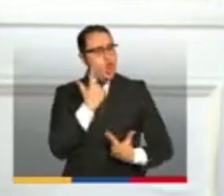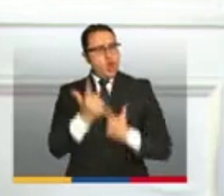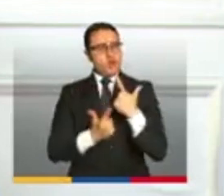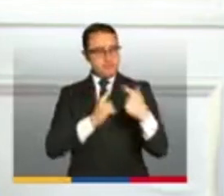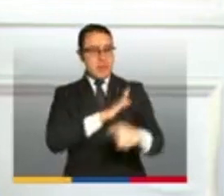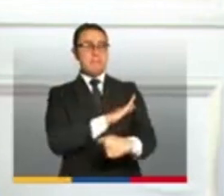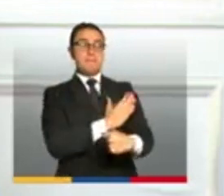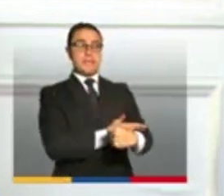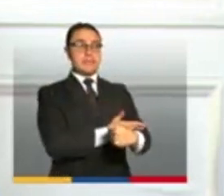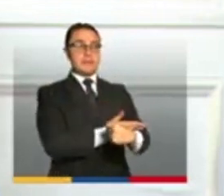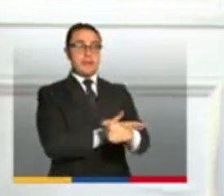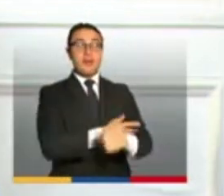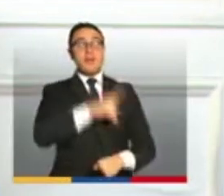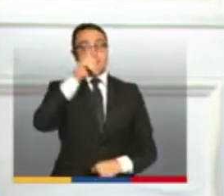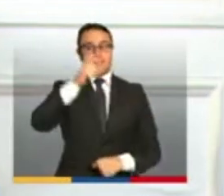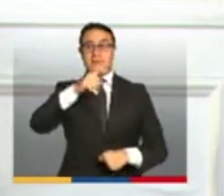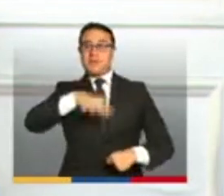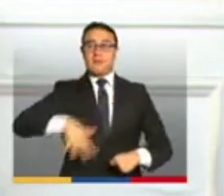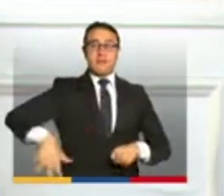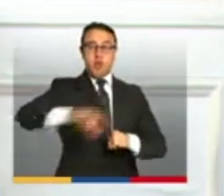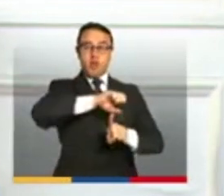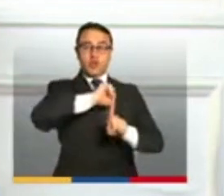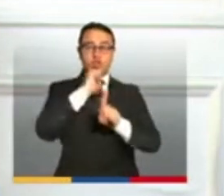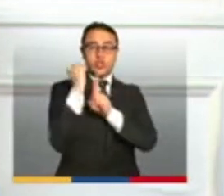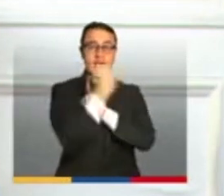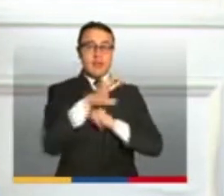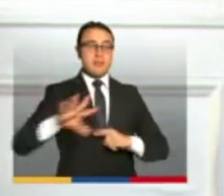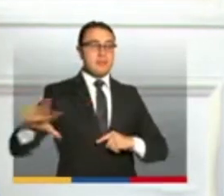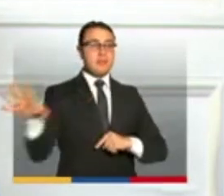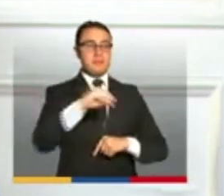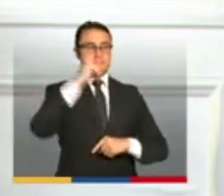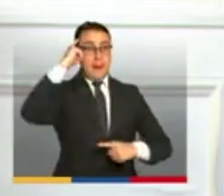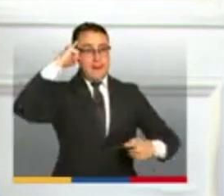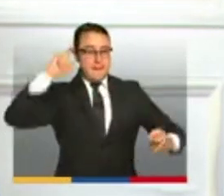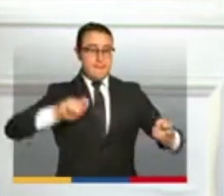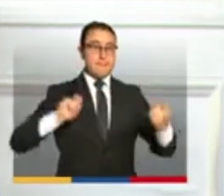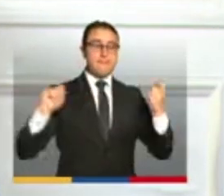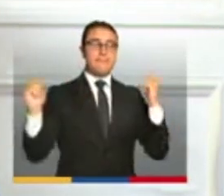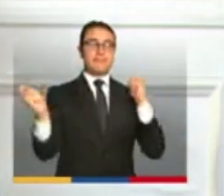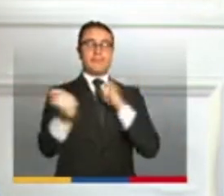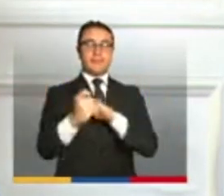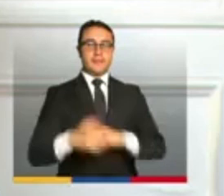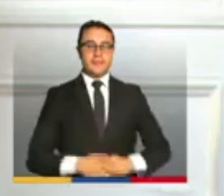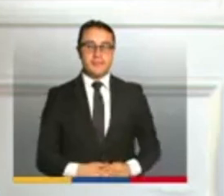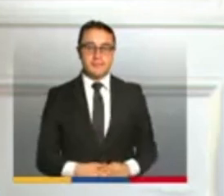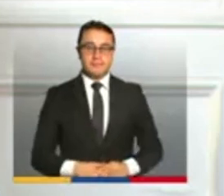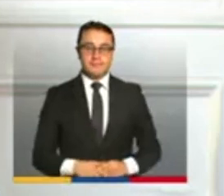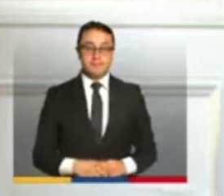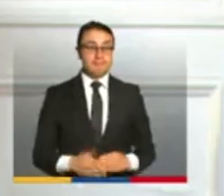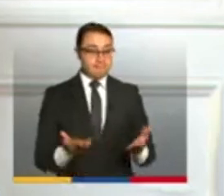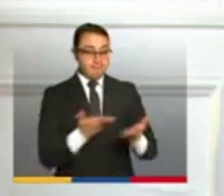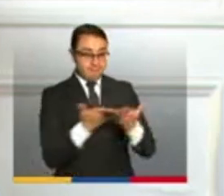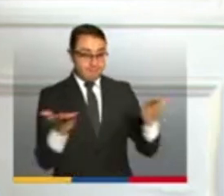ver con una transformación de la sociedad plena. Ustedes han vivido en sus años